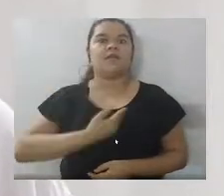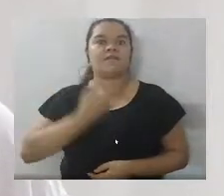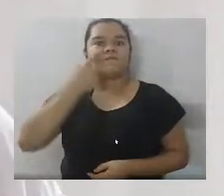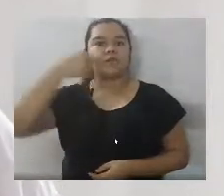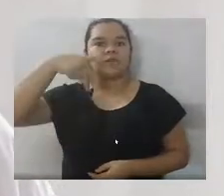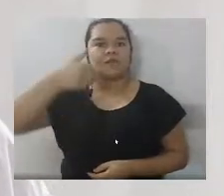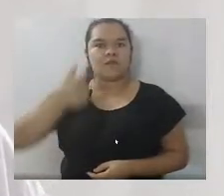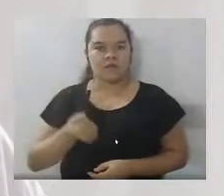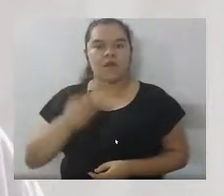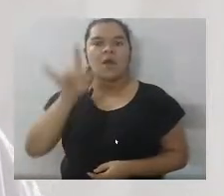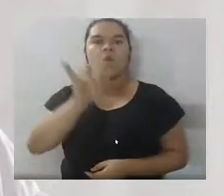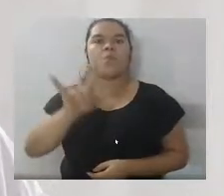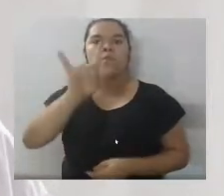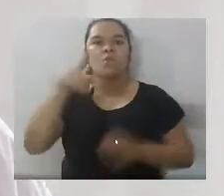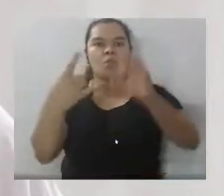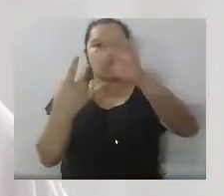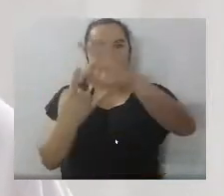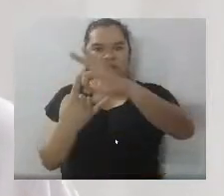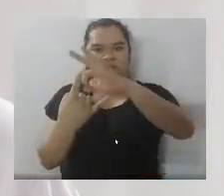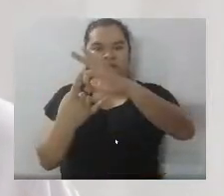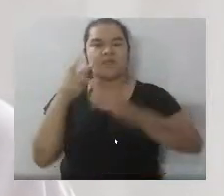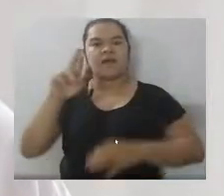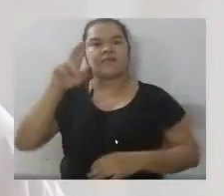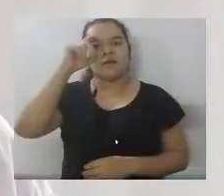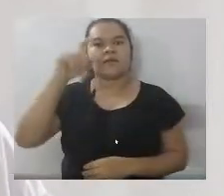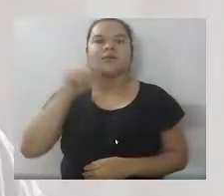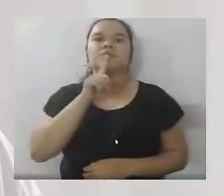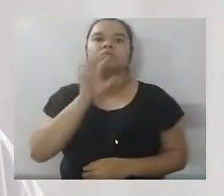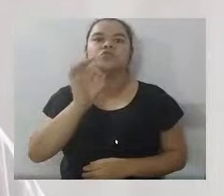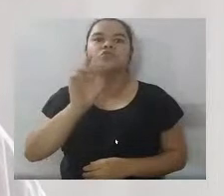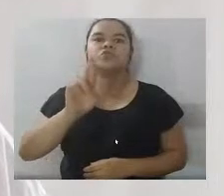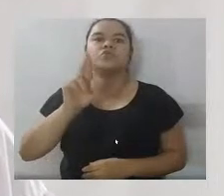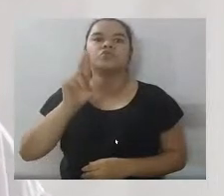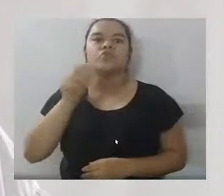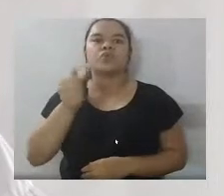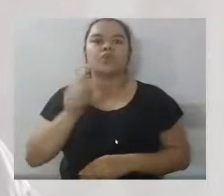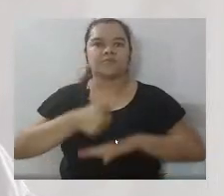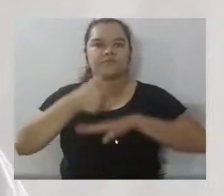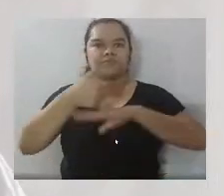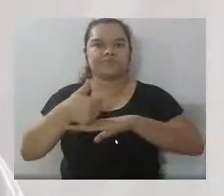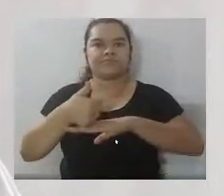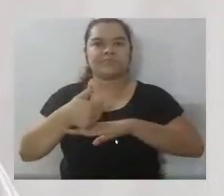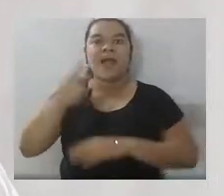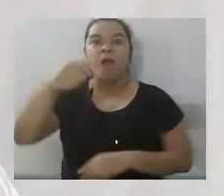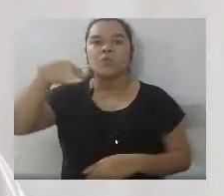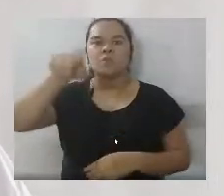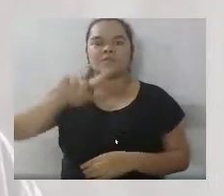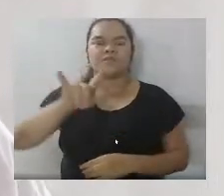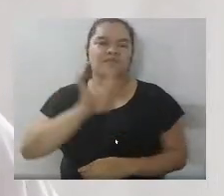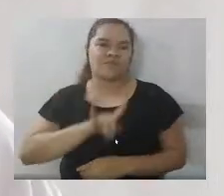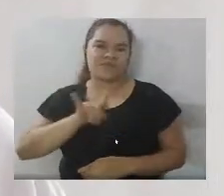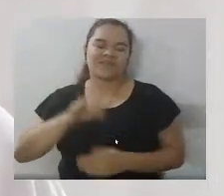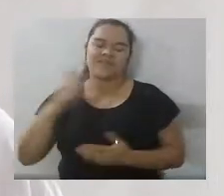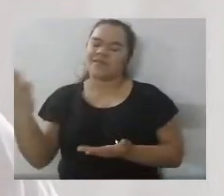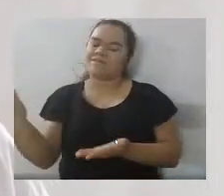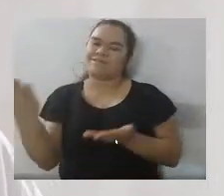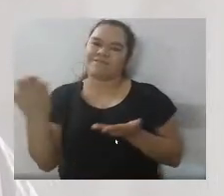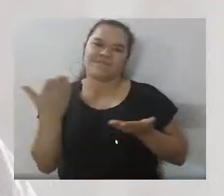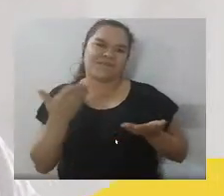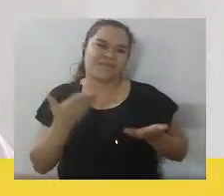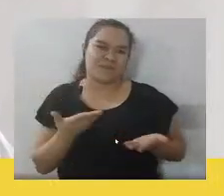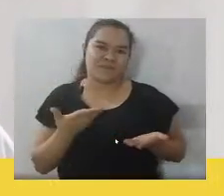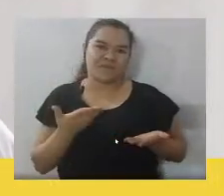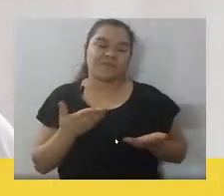y quiero darles una muy cálida bienvenida a esta universidad, una universidad regional que está